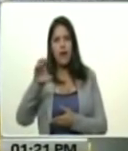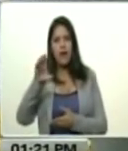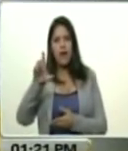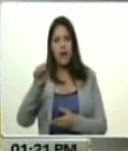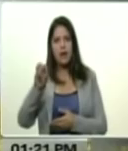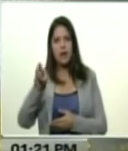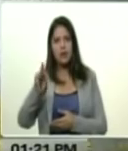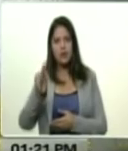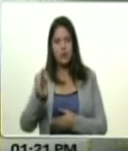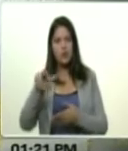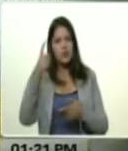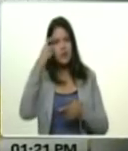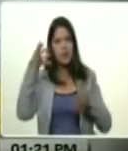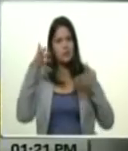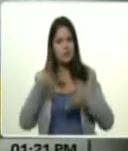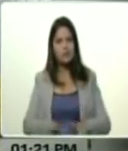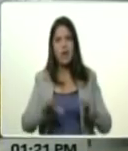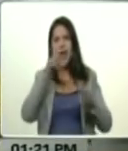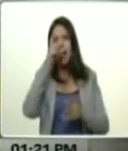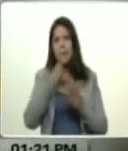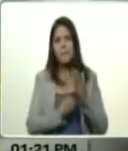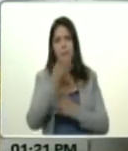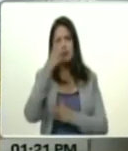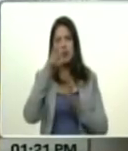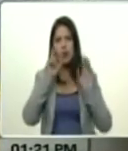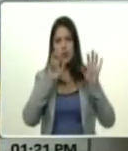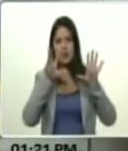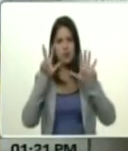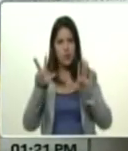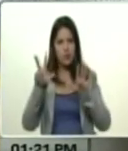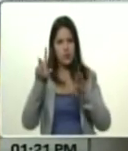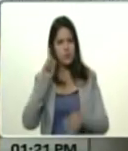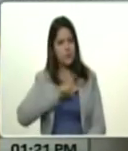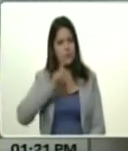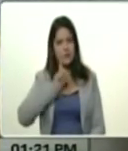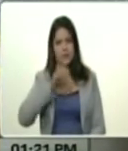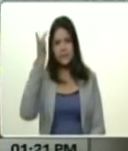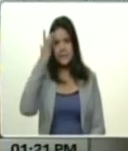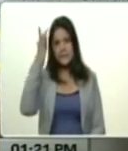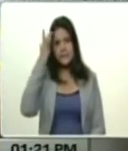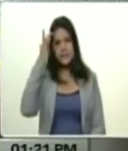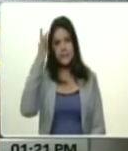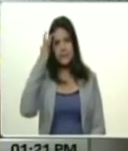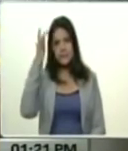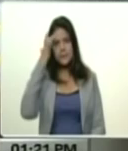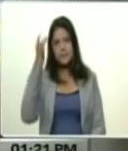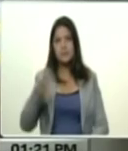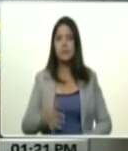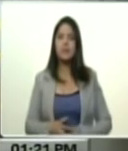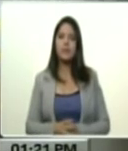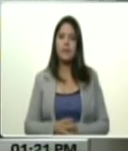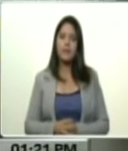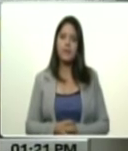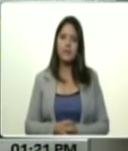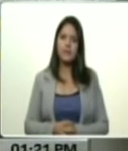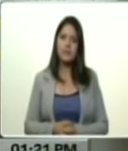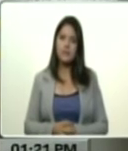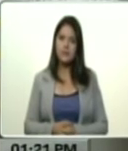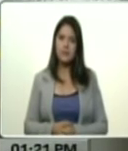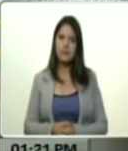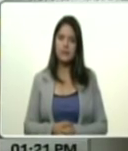con una fecha de nacimiento de mayo del año 88, totalmente falsa. Hacer las